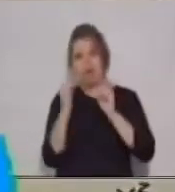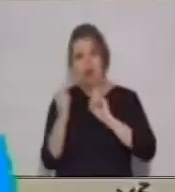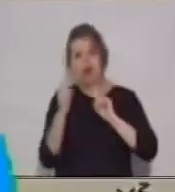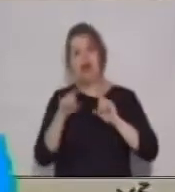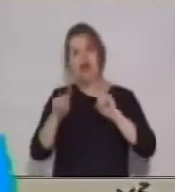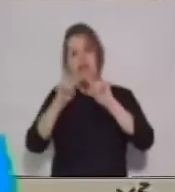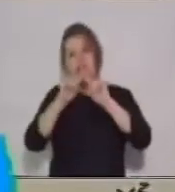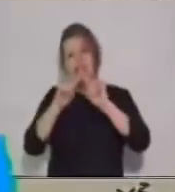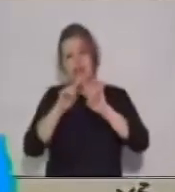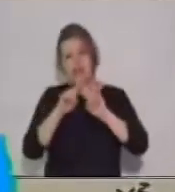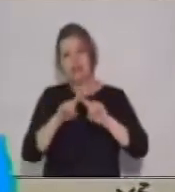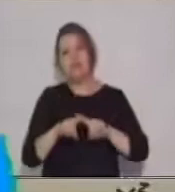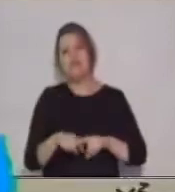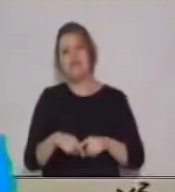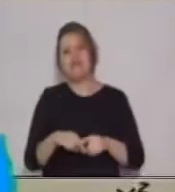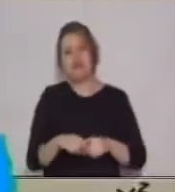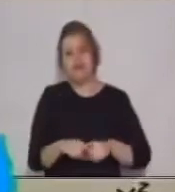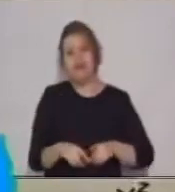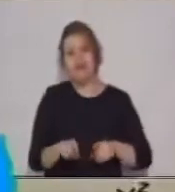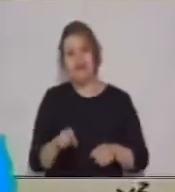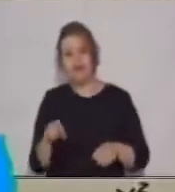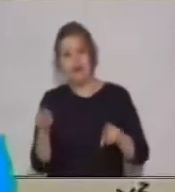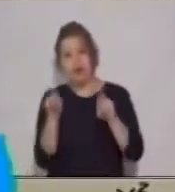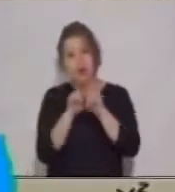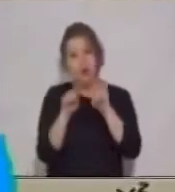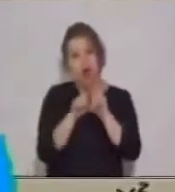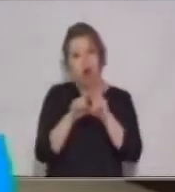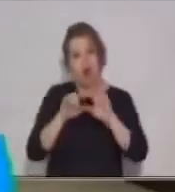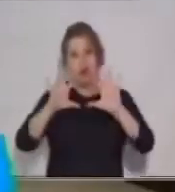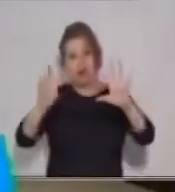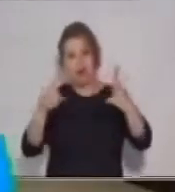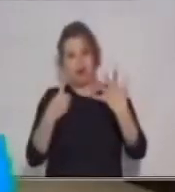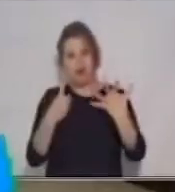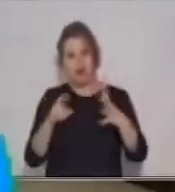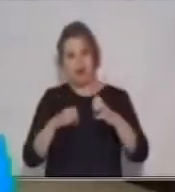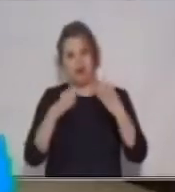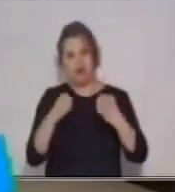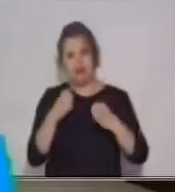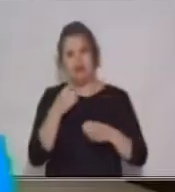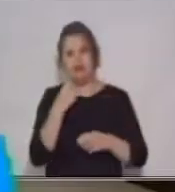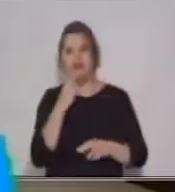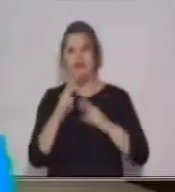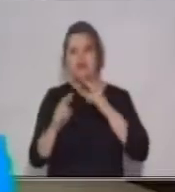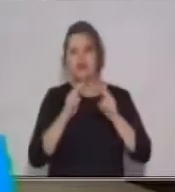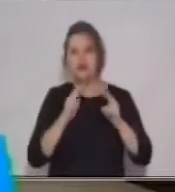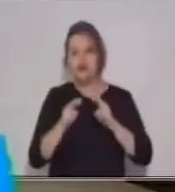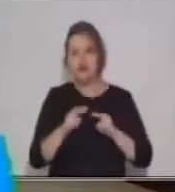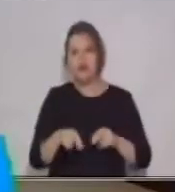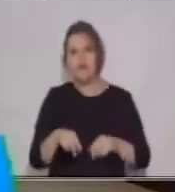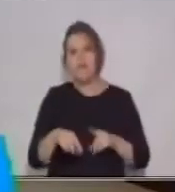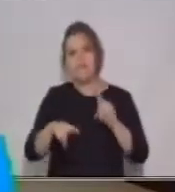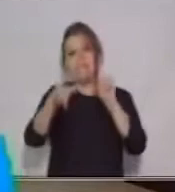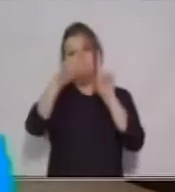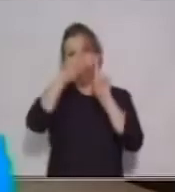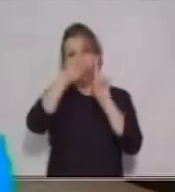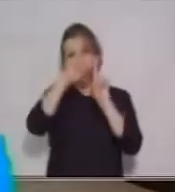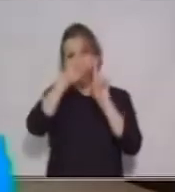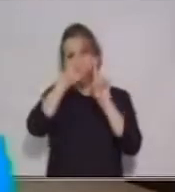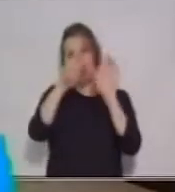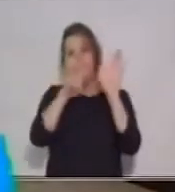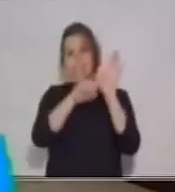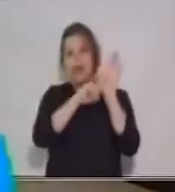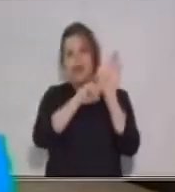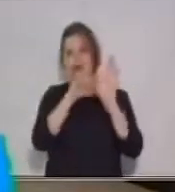16, que es más y menos 4. Más menos 4. Entonces, aquí tenemos